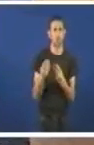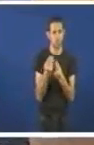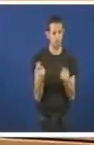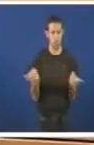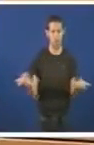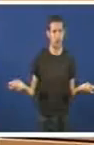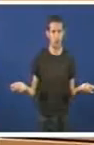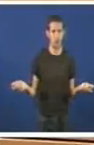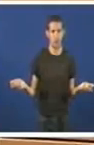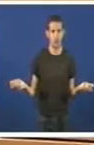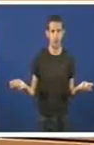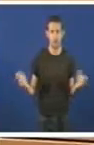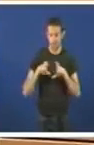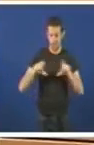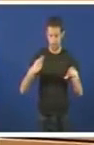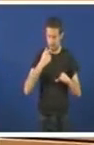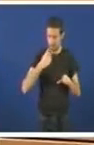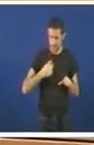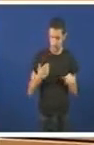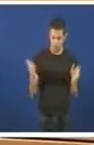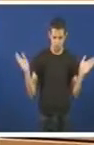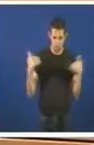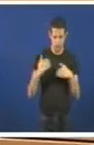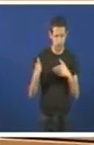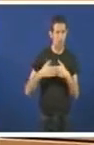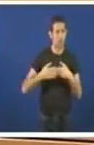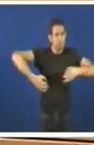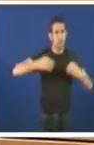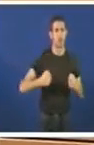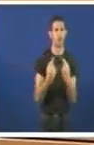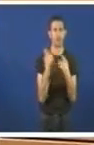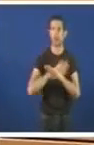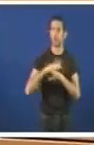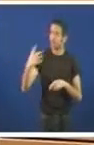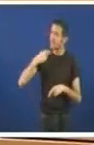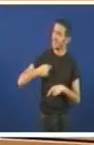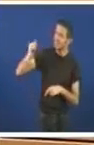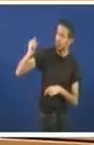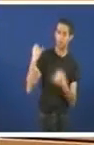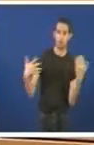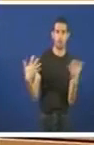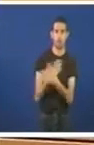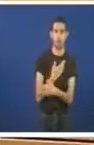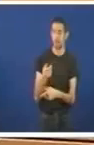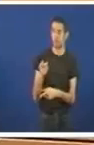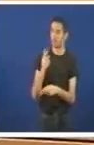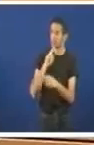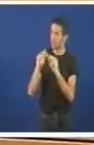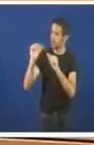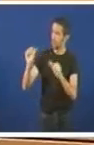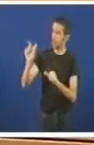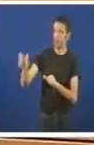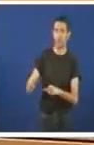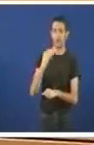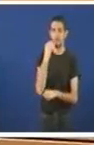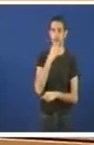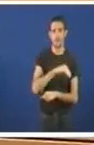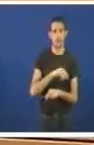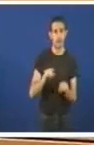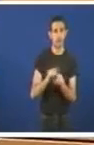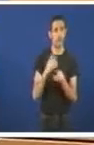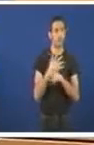A empresa di que non hai nada pechado, como vostede afirmou, de unha maneira, temos que decir, un pouco frívola, xogando co futuro e